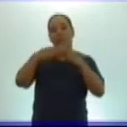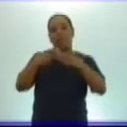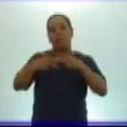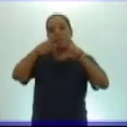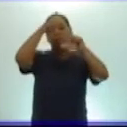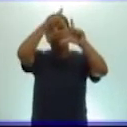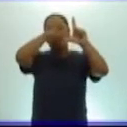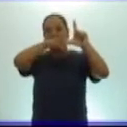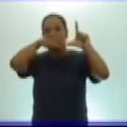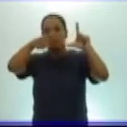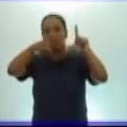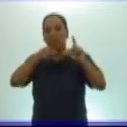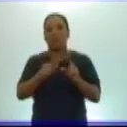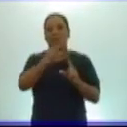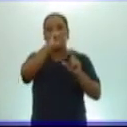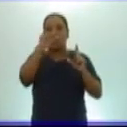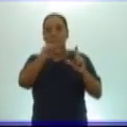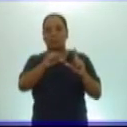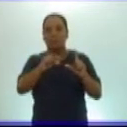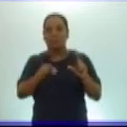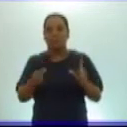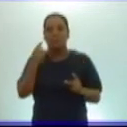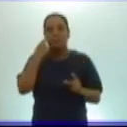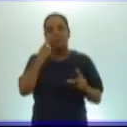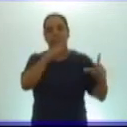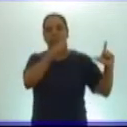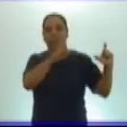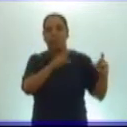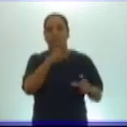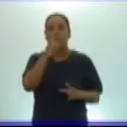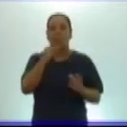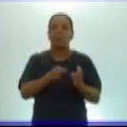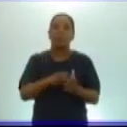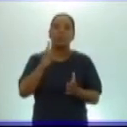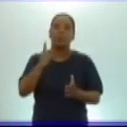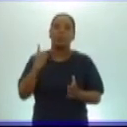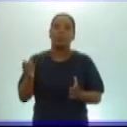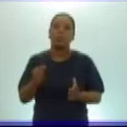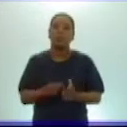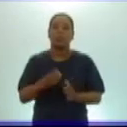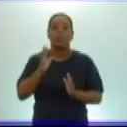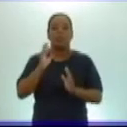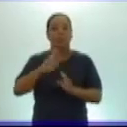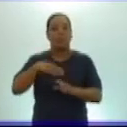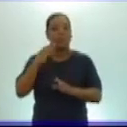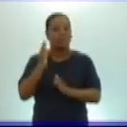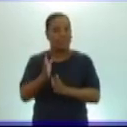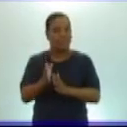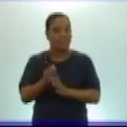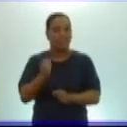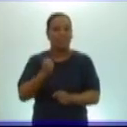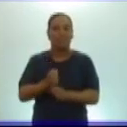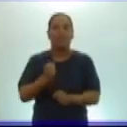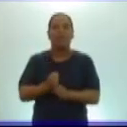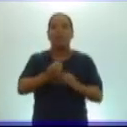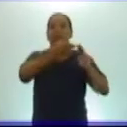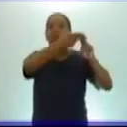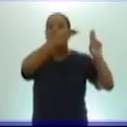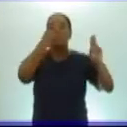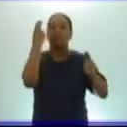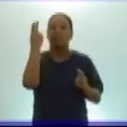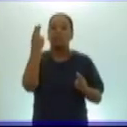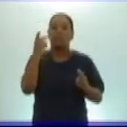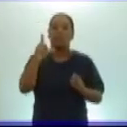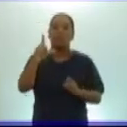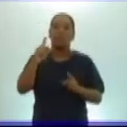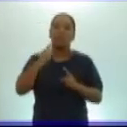Entonces van a observar la figura 1.11, como ya les dije, van a continuar trabajando con el apéndice 2 del libro de texto